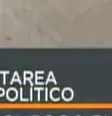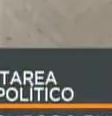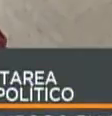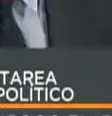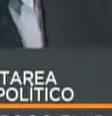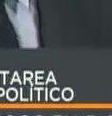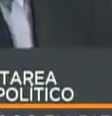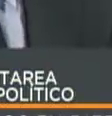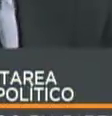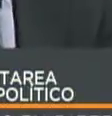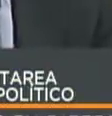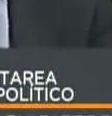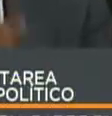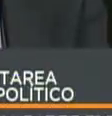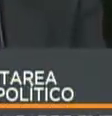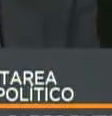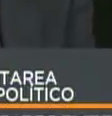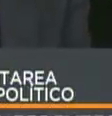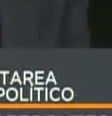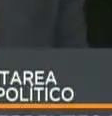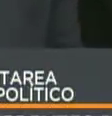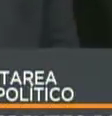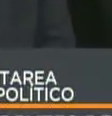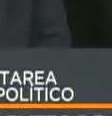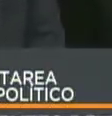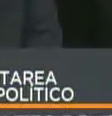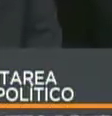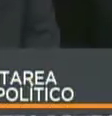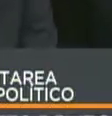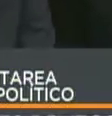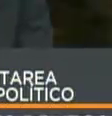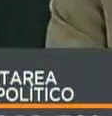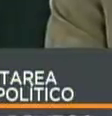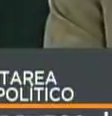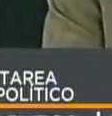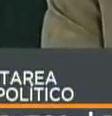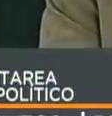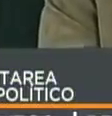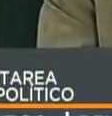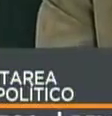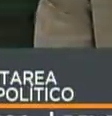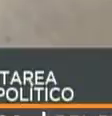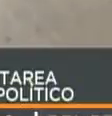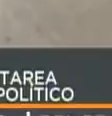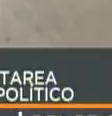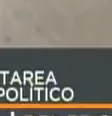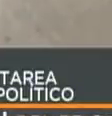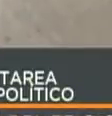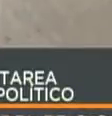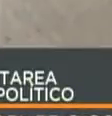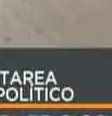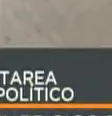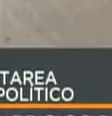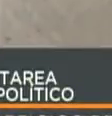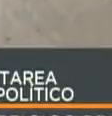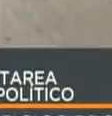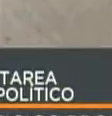Mariano y yo estábamos recomponiendo nuestras relaciones. No eran idílicas, pero eran